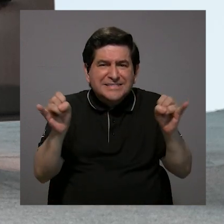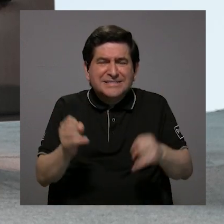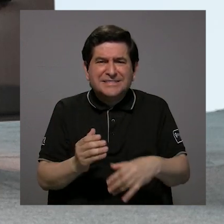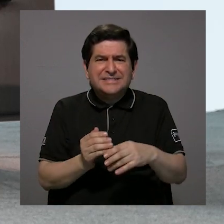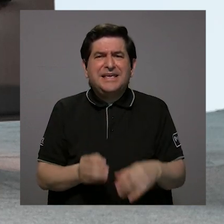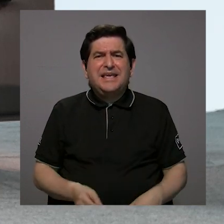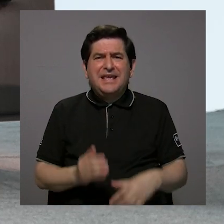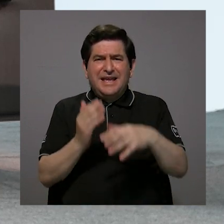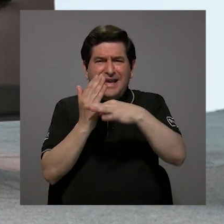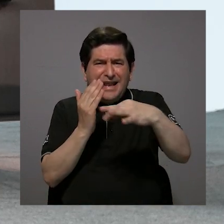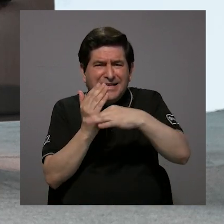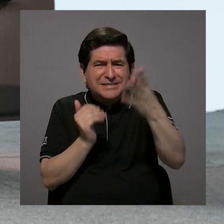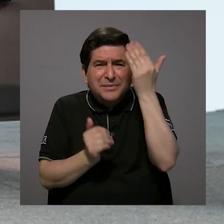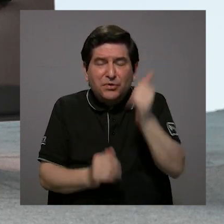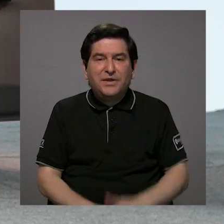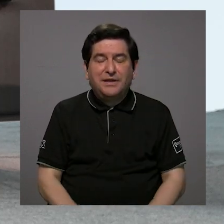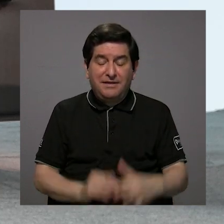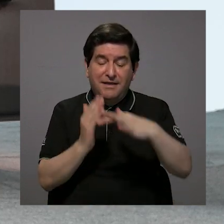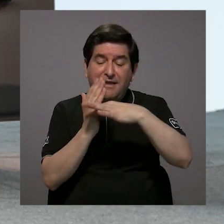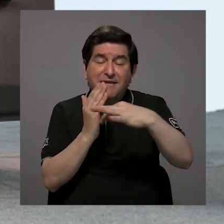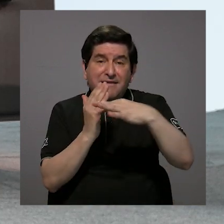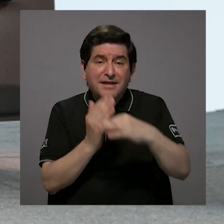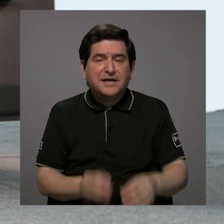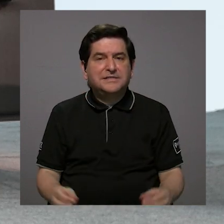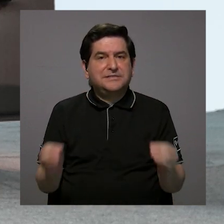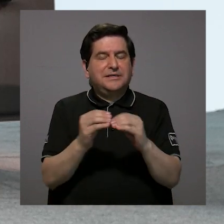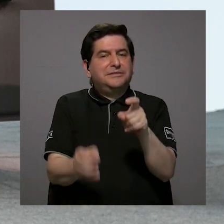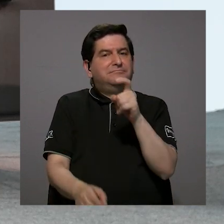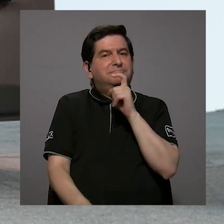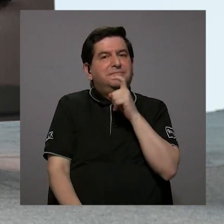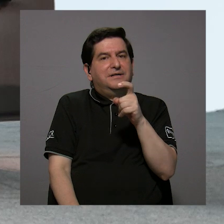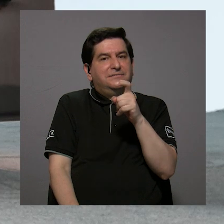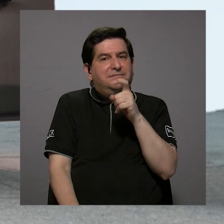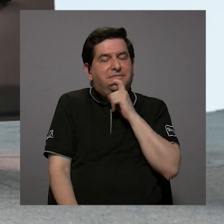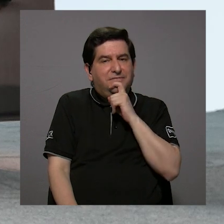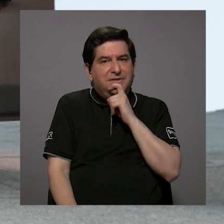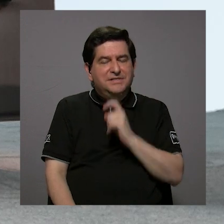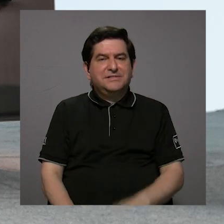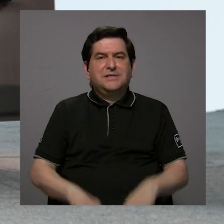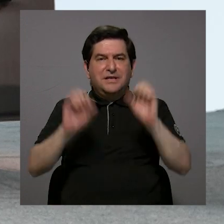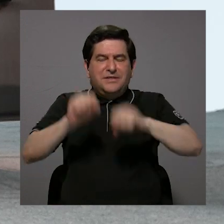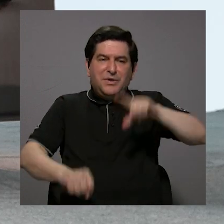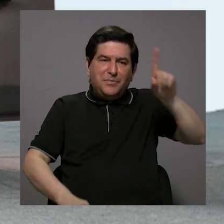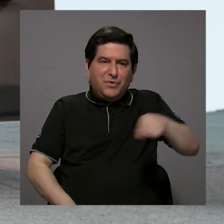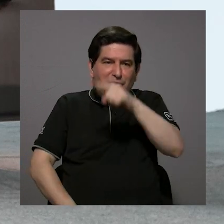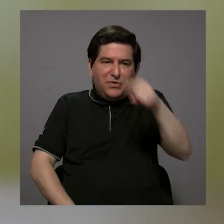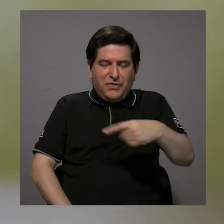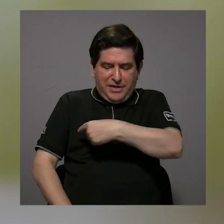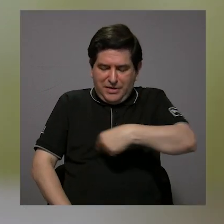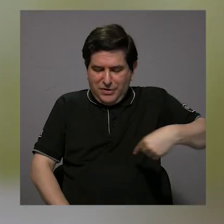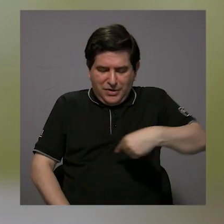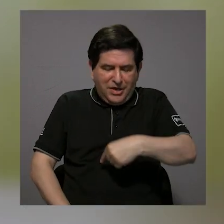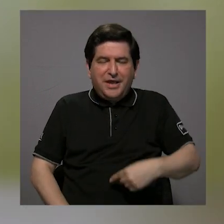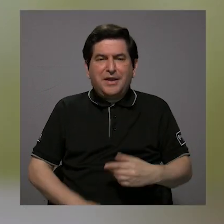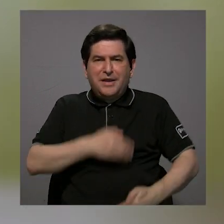descremada? Porque la grasa es más difícil de vaciar del estómago, más difícil de digerir,